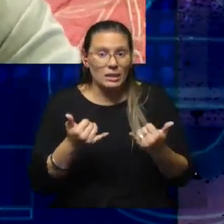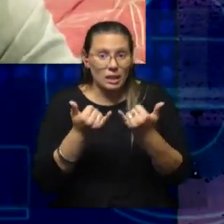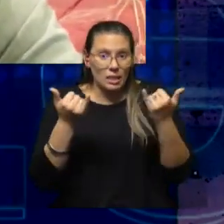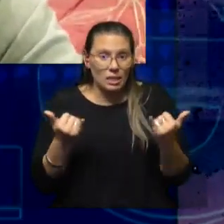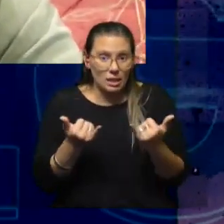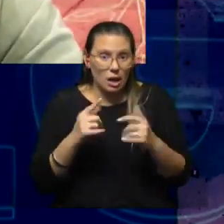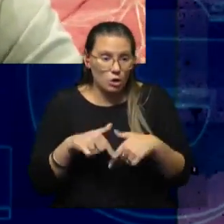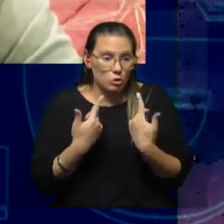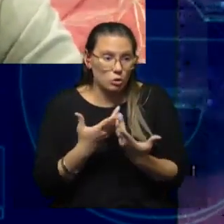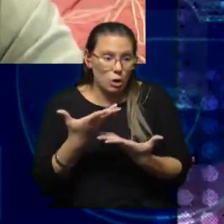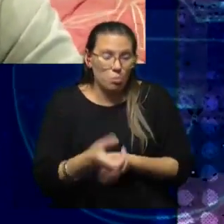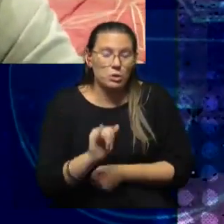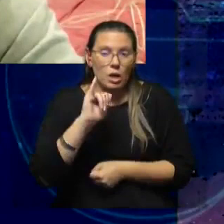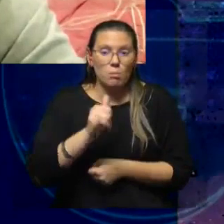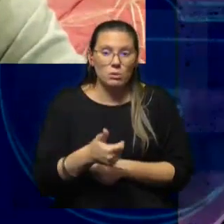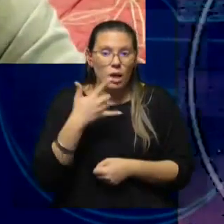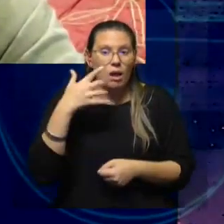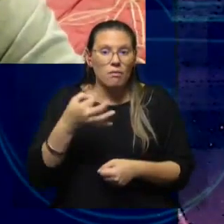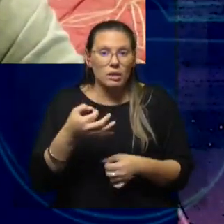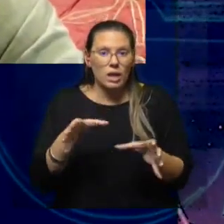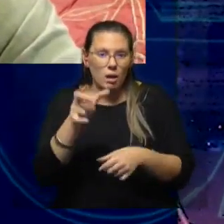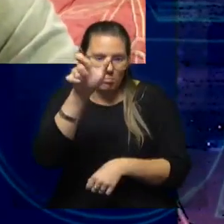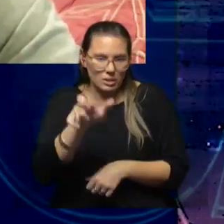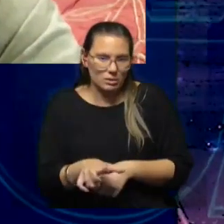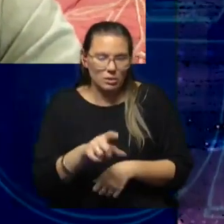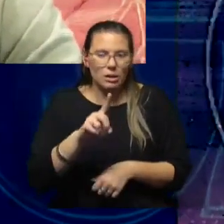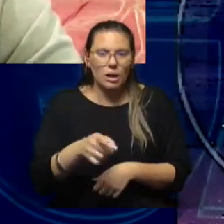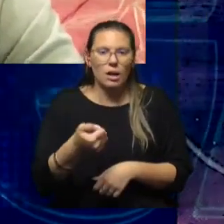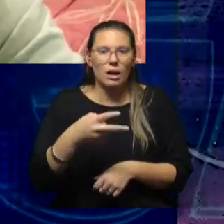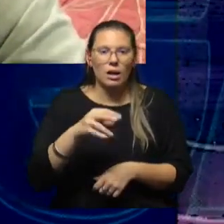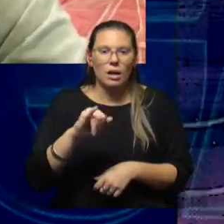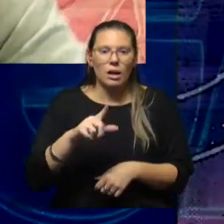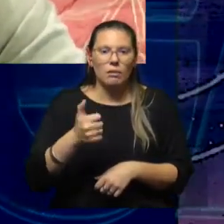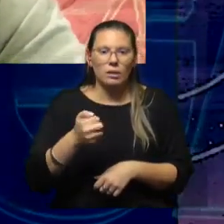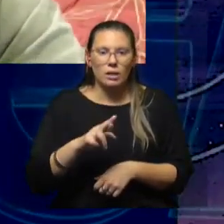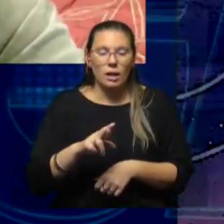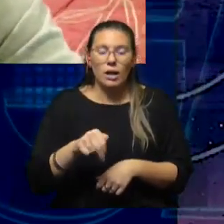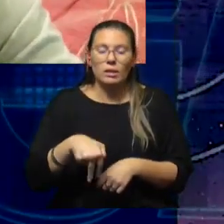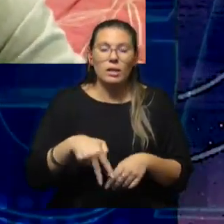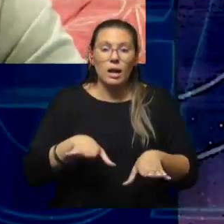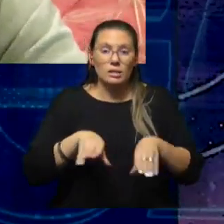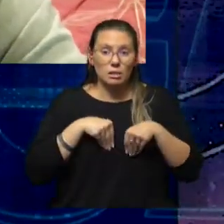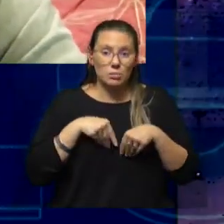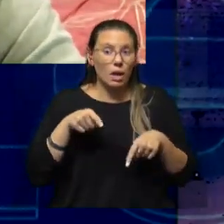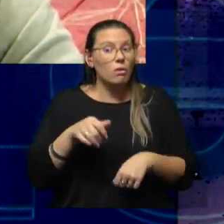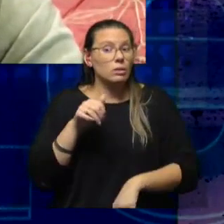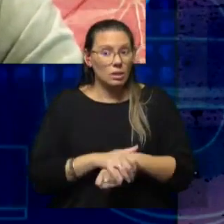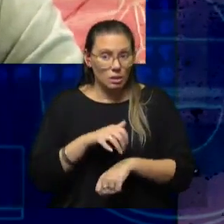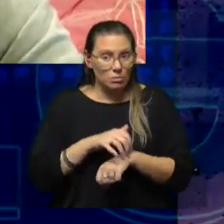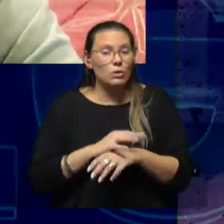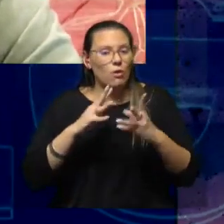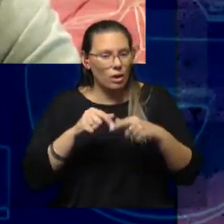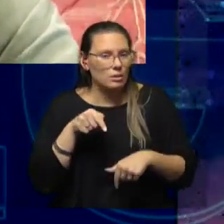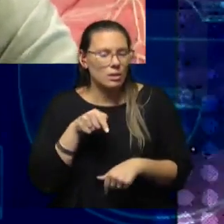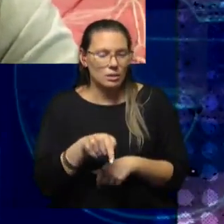que contara con nosotros. La verdad es que Gavilán se ha puesto encima este bulto enorme de organizar